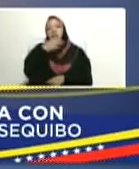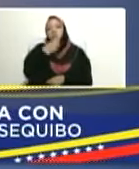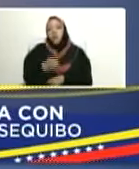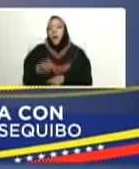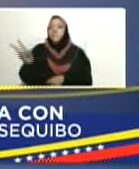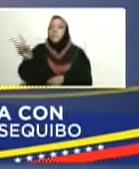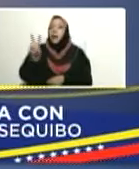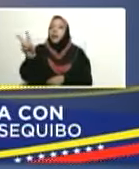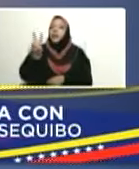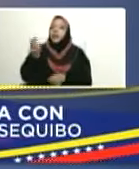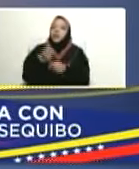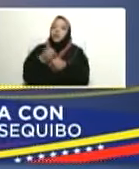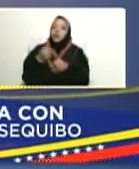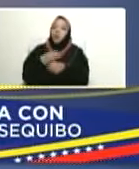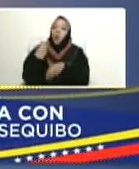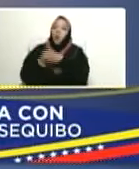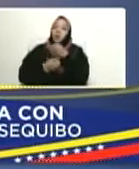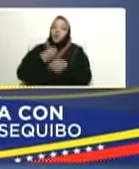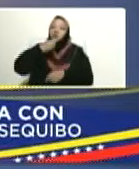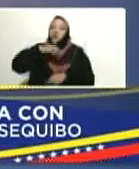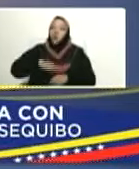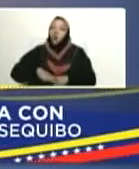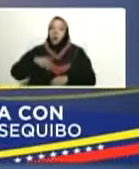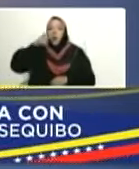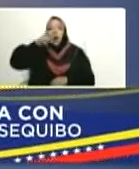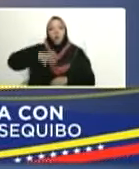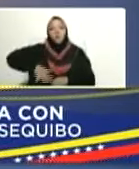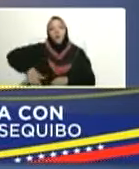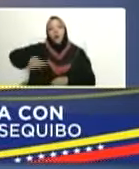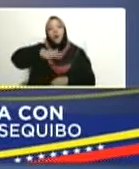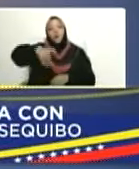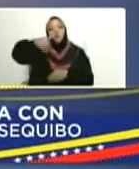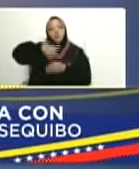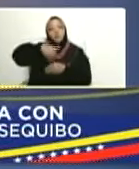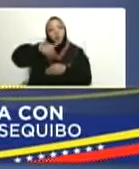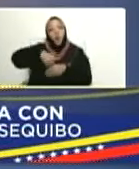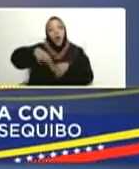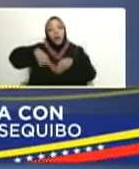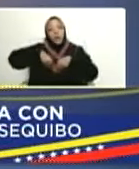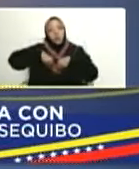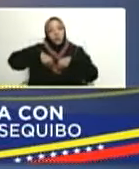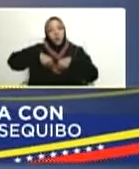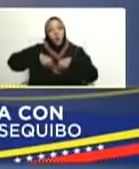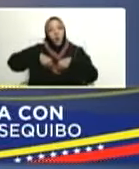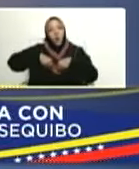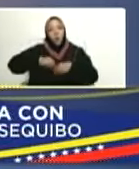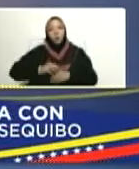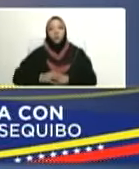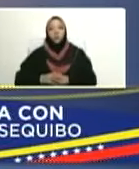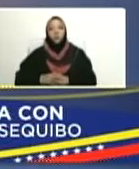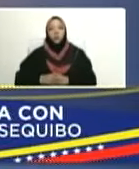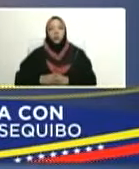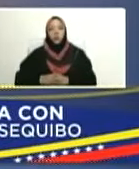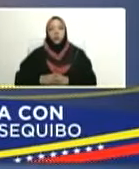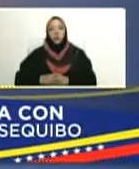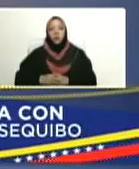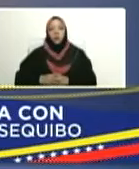en Venezuela ocurrirá un hecho histórico. El pueblo saldrá a votar y a decidir. Y punto.